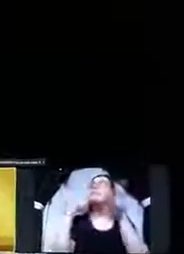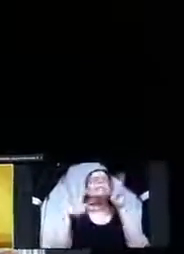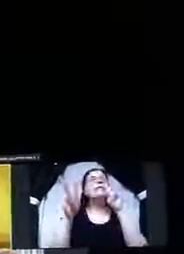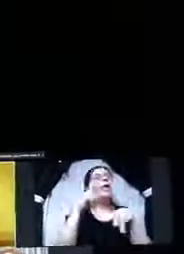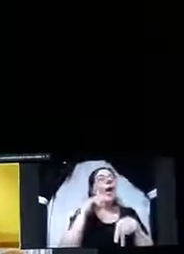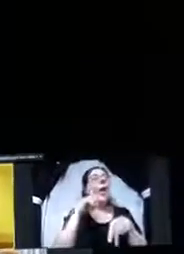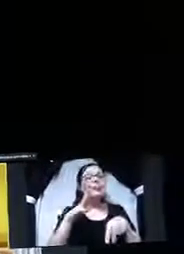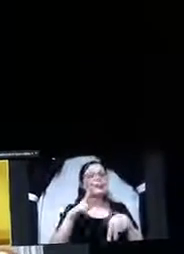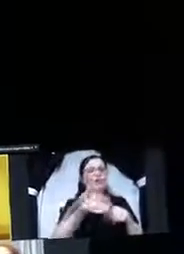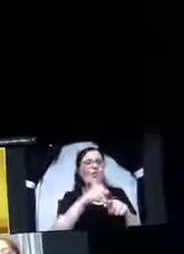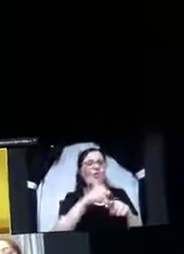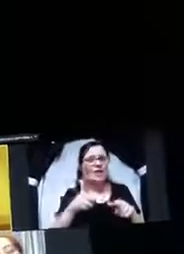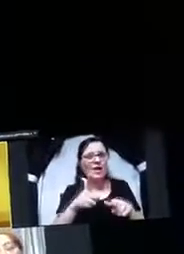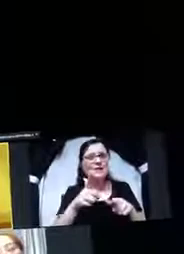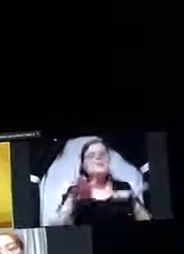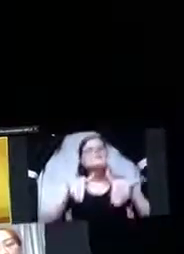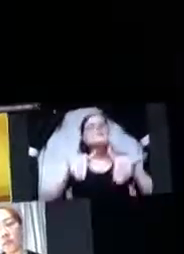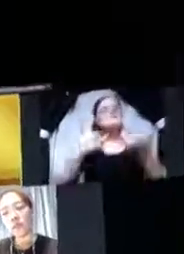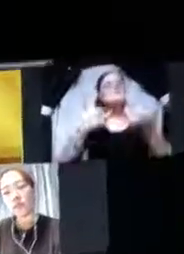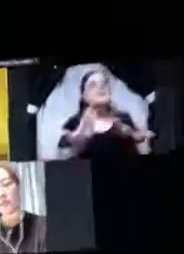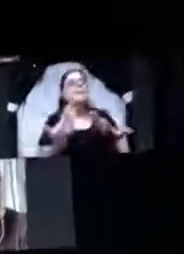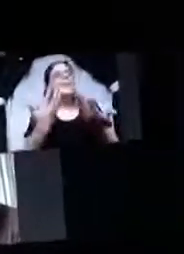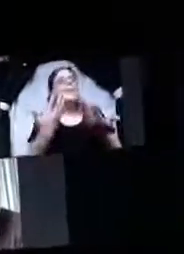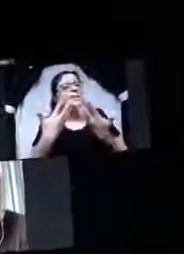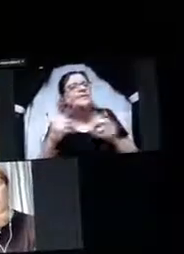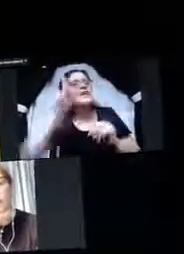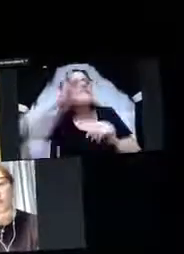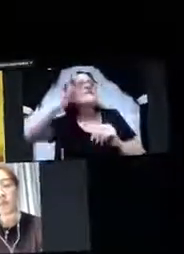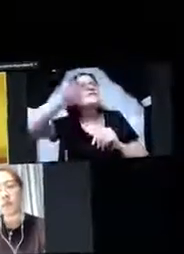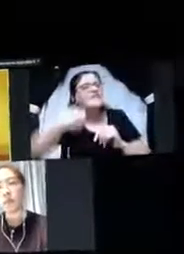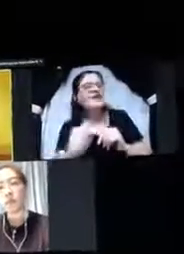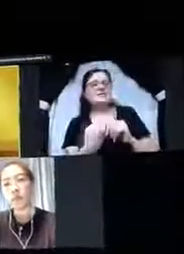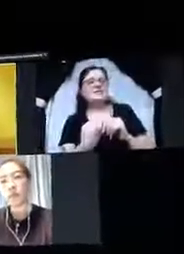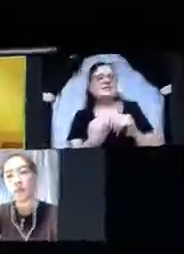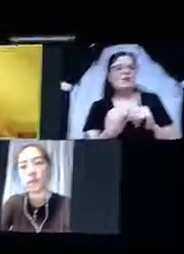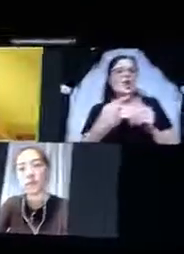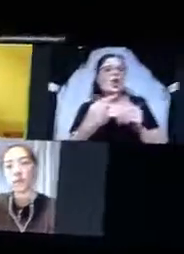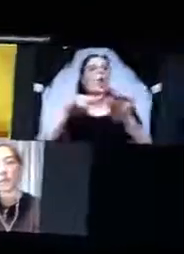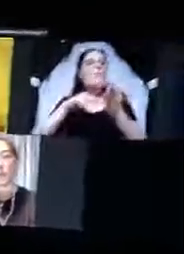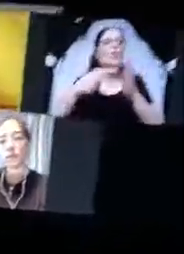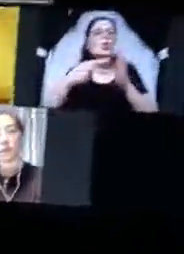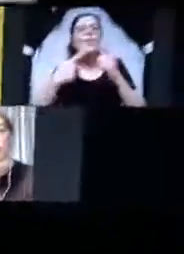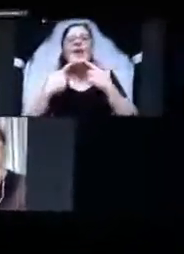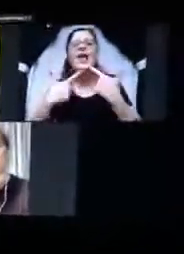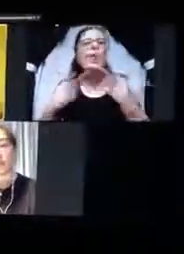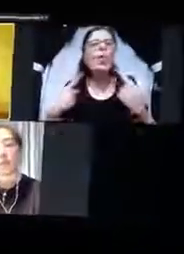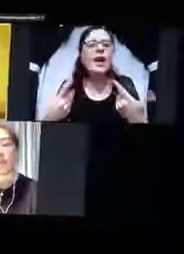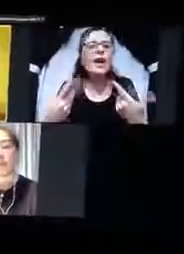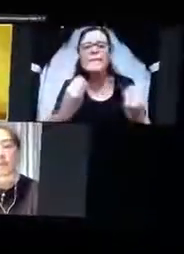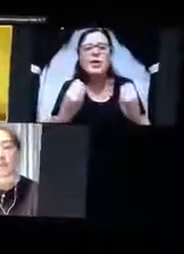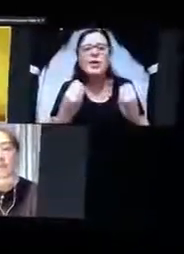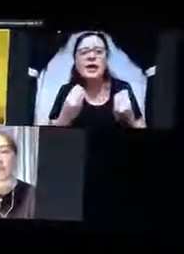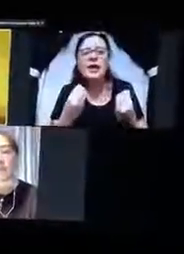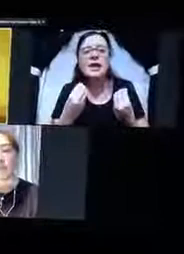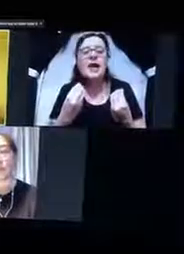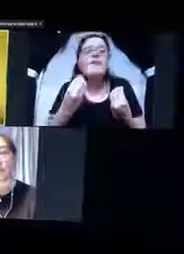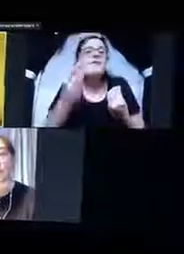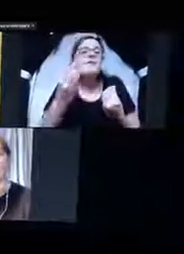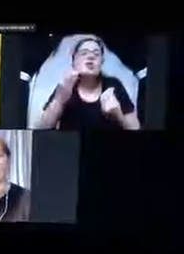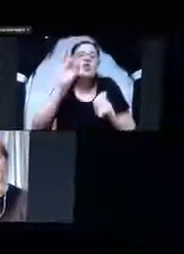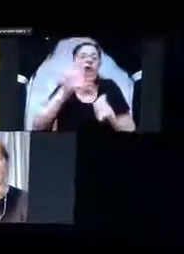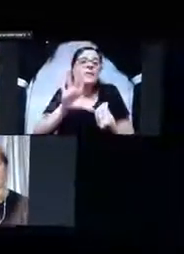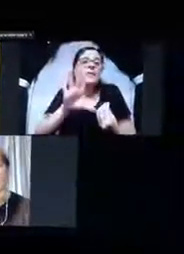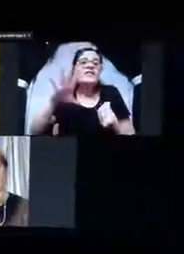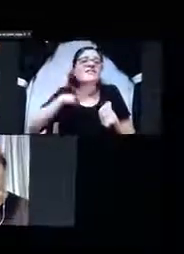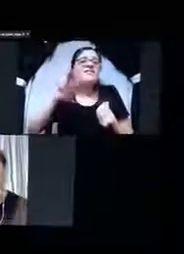justamente genera dificultades muchas veces en lo que es lenguaje por no poder focalizar su atención.